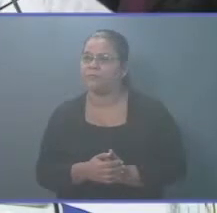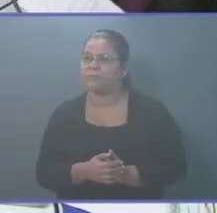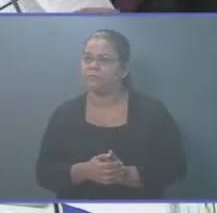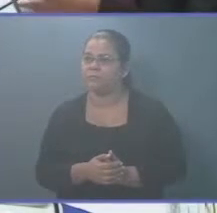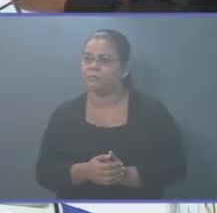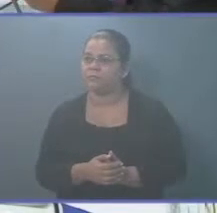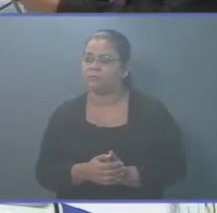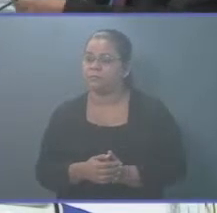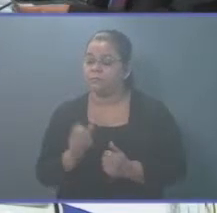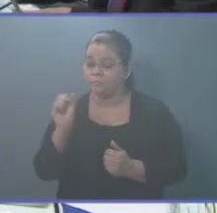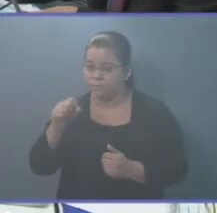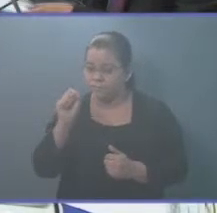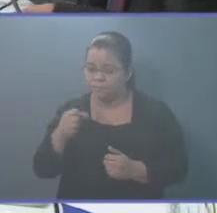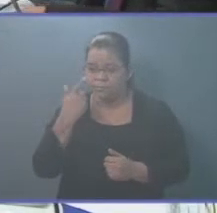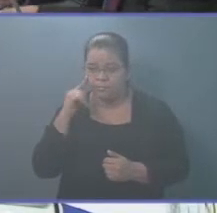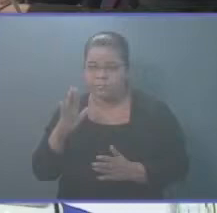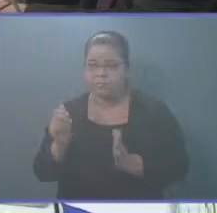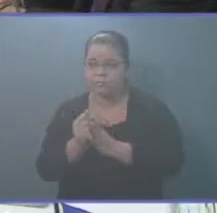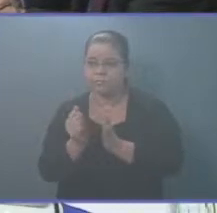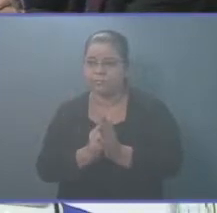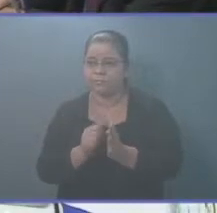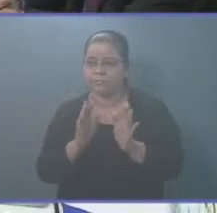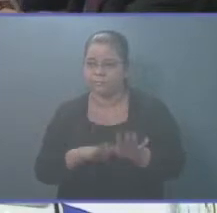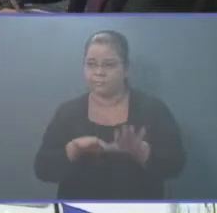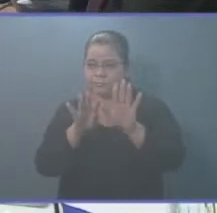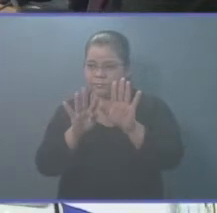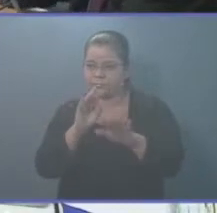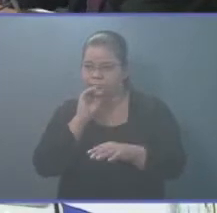Licenciada. En el caso del artículo 19,